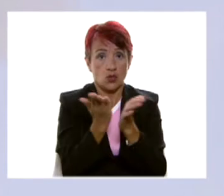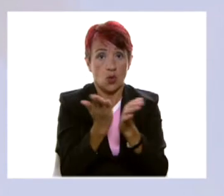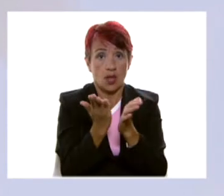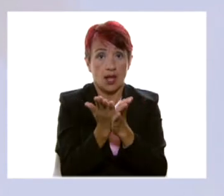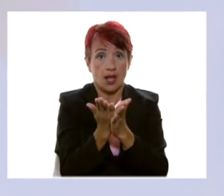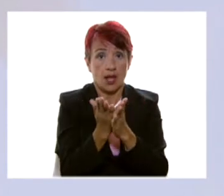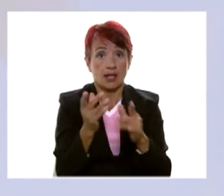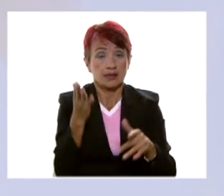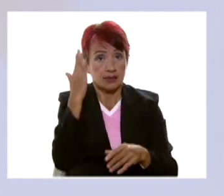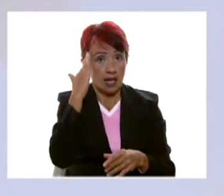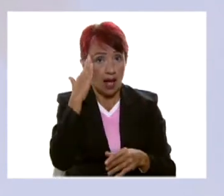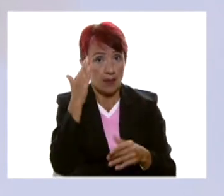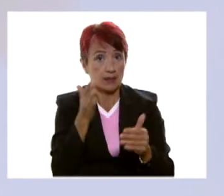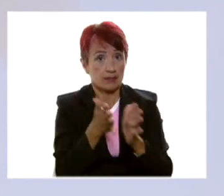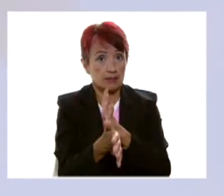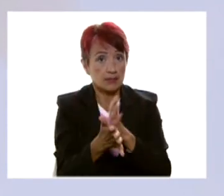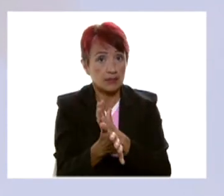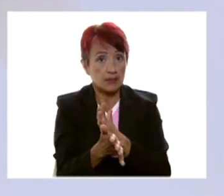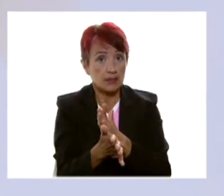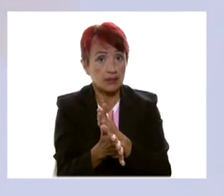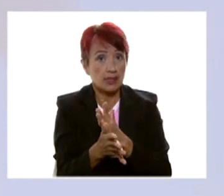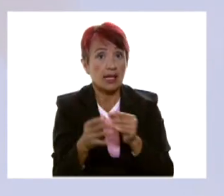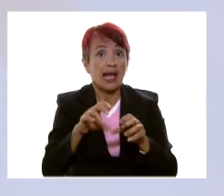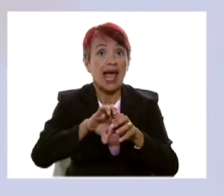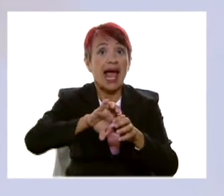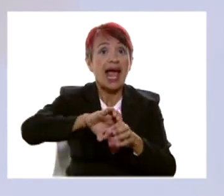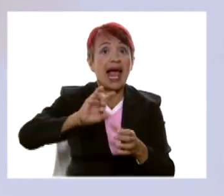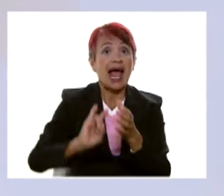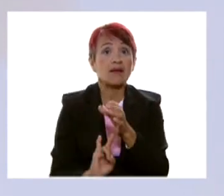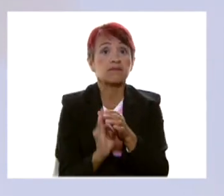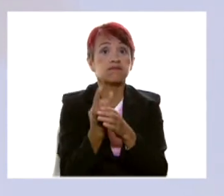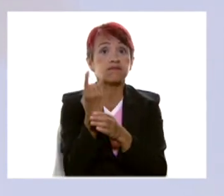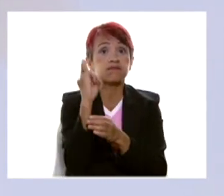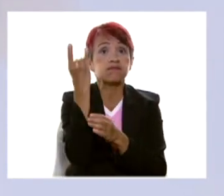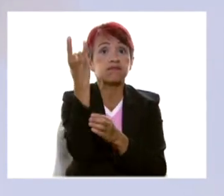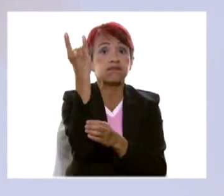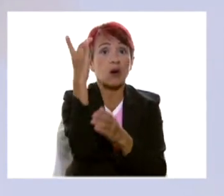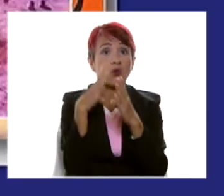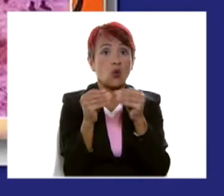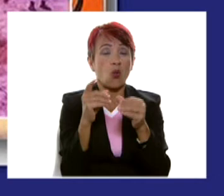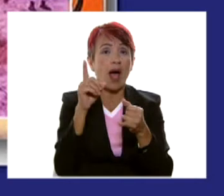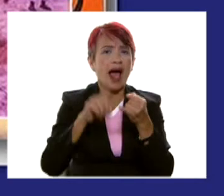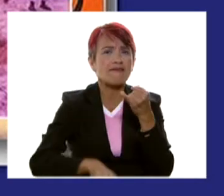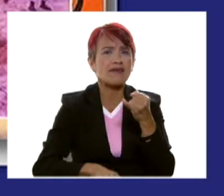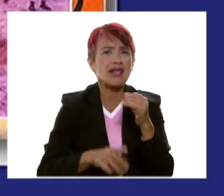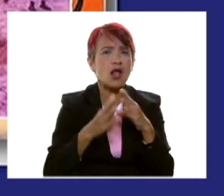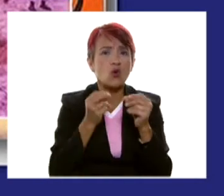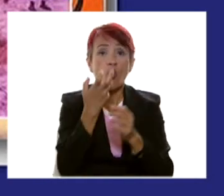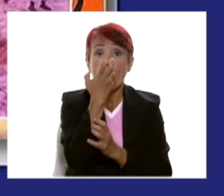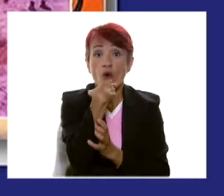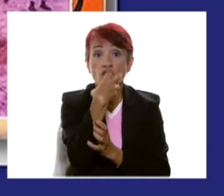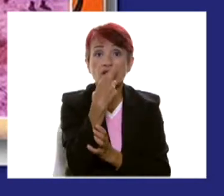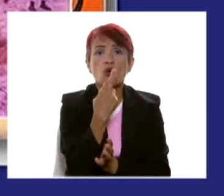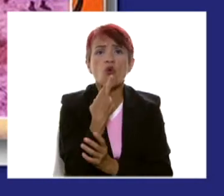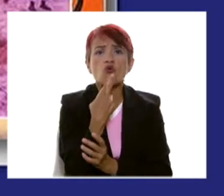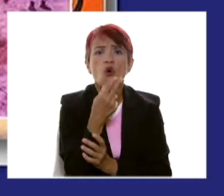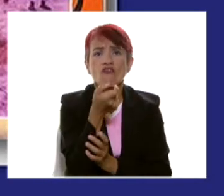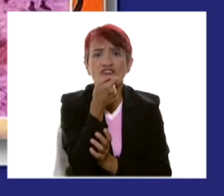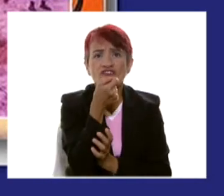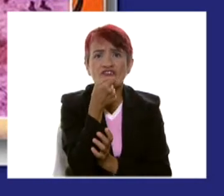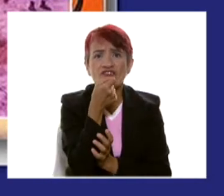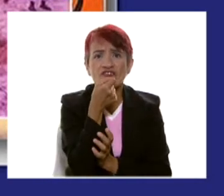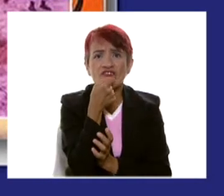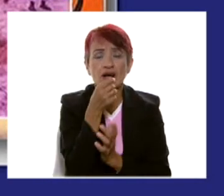zonas áridas saben de qué estoy hablando. En la mata de tuno de cardón, arriba, al final de la mata, salen unos frutos que son rojos o verdes o